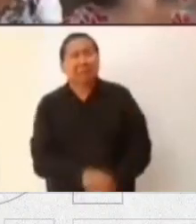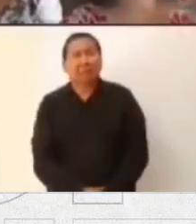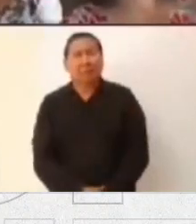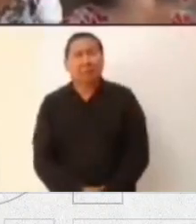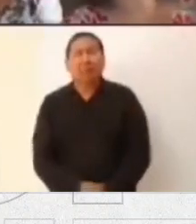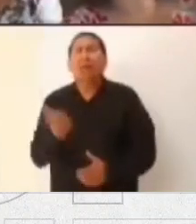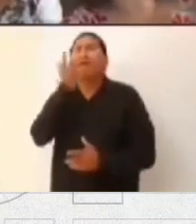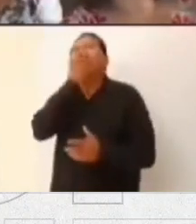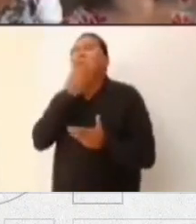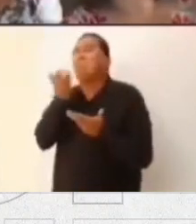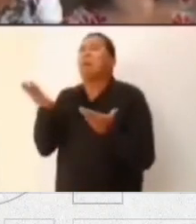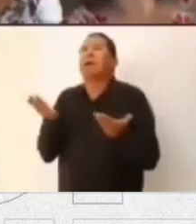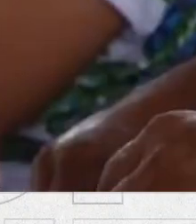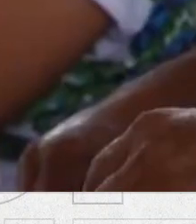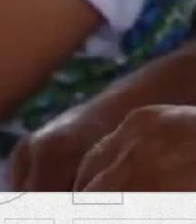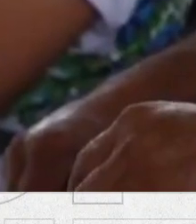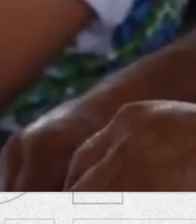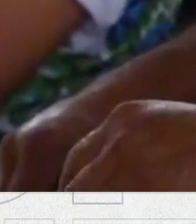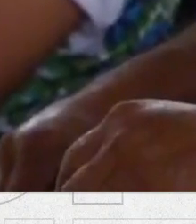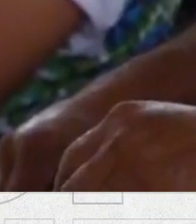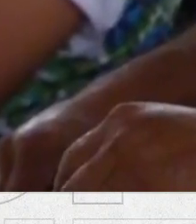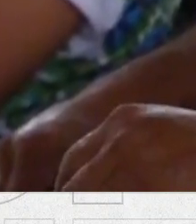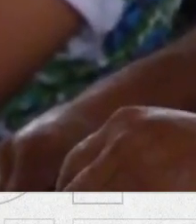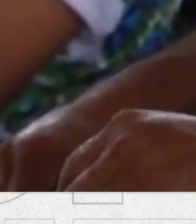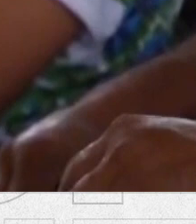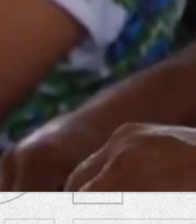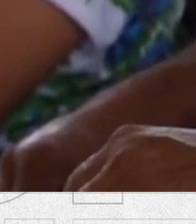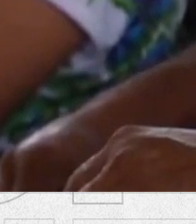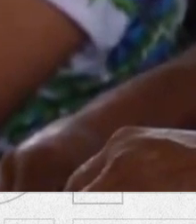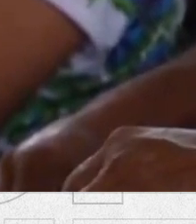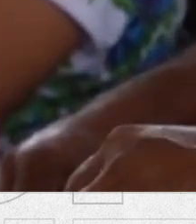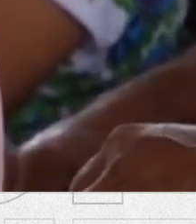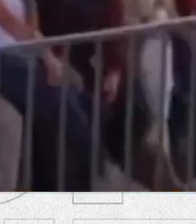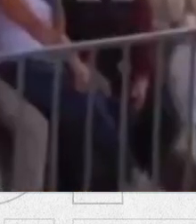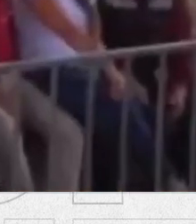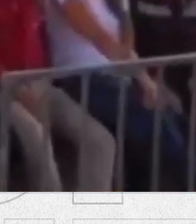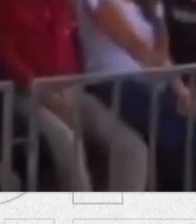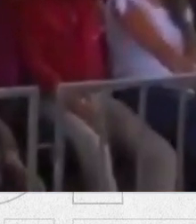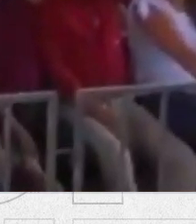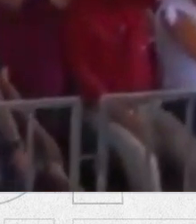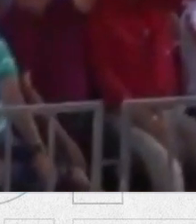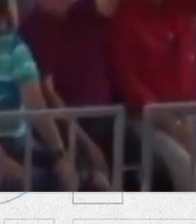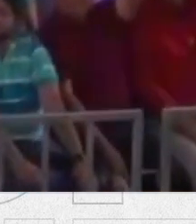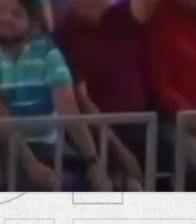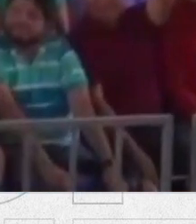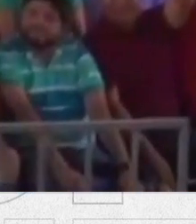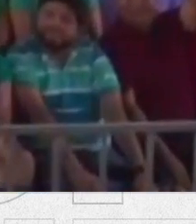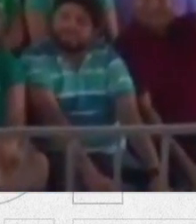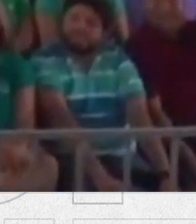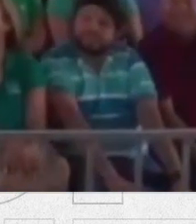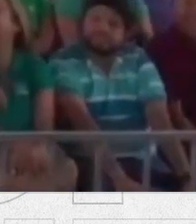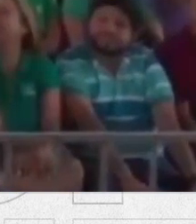A ver, ¿dónde están los libros de historia? Ese trabajo que hacemos las mujeres. Porque es igual de importante que